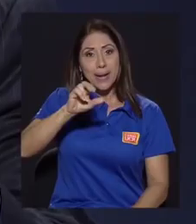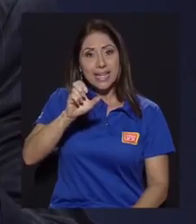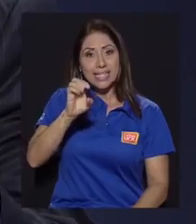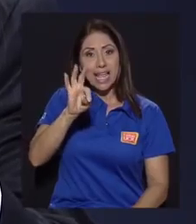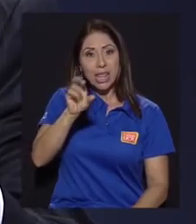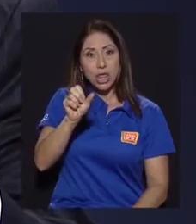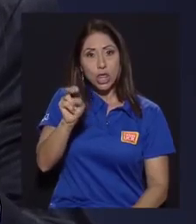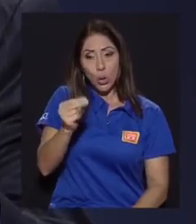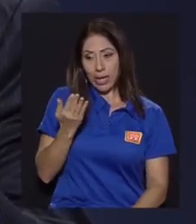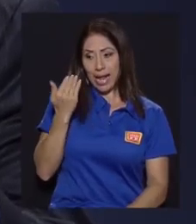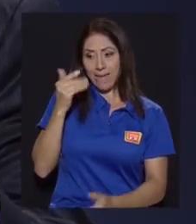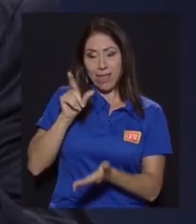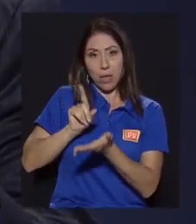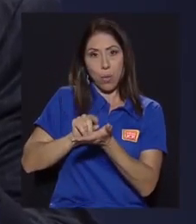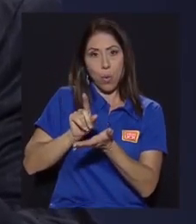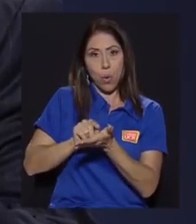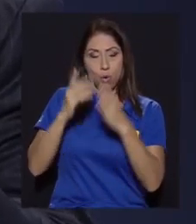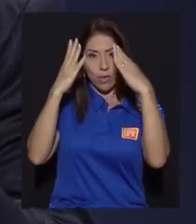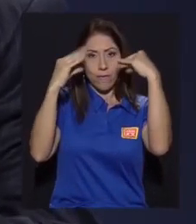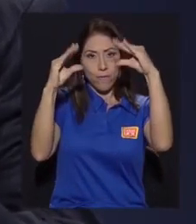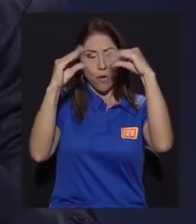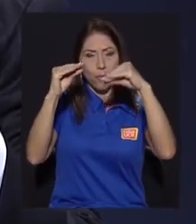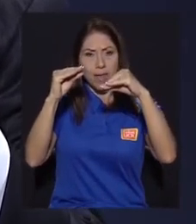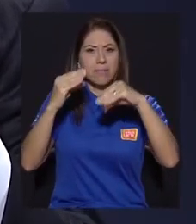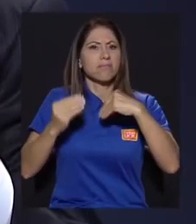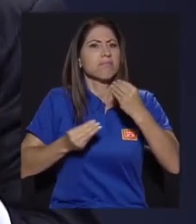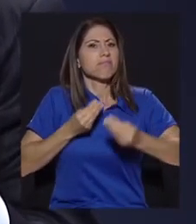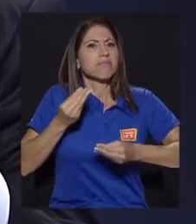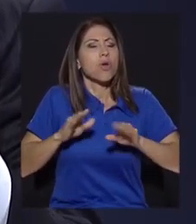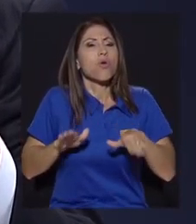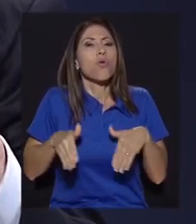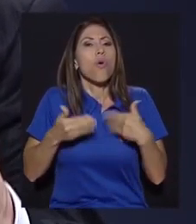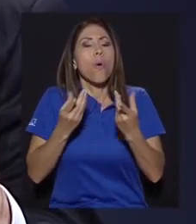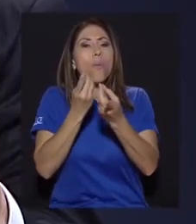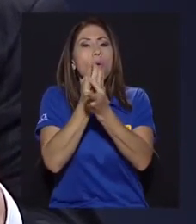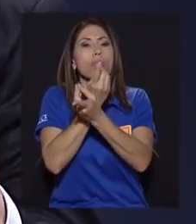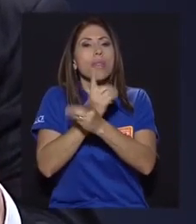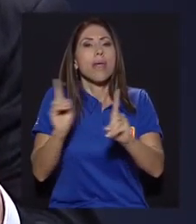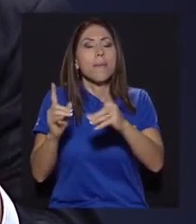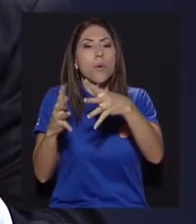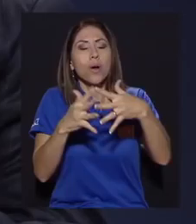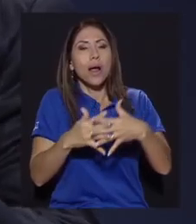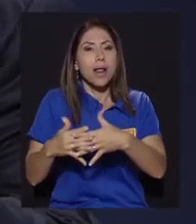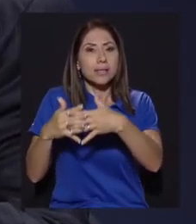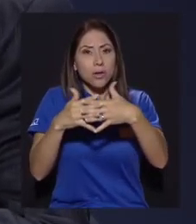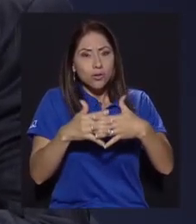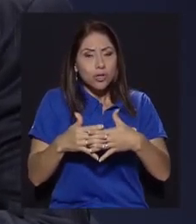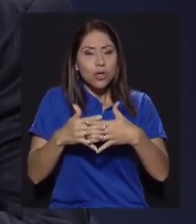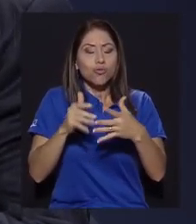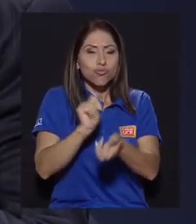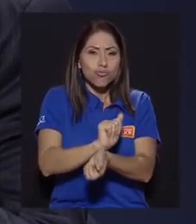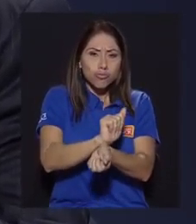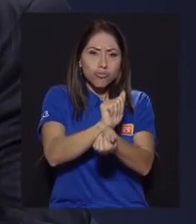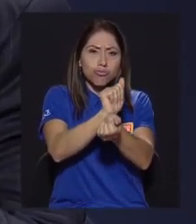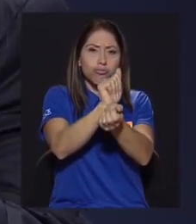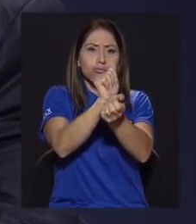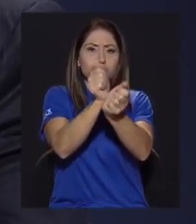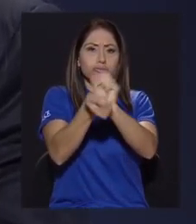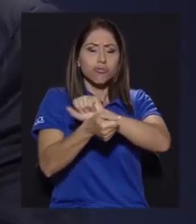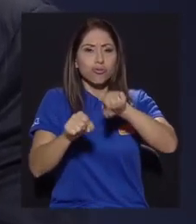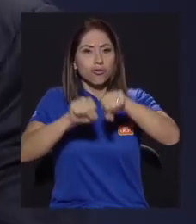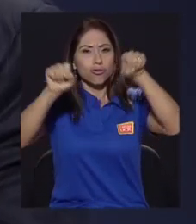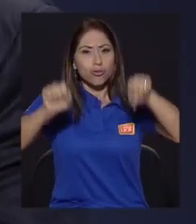un informe recientemente sobre como la democracia en los eeuu se ha convertido en un régimen